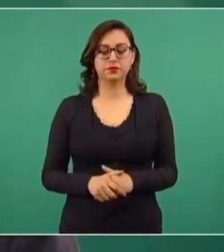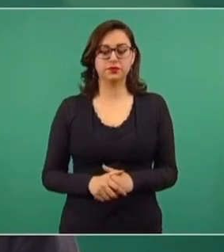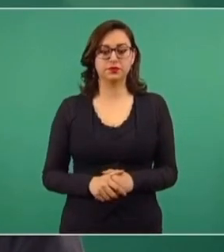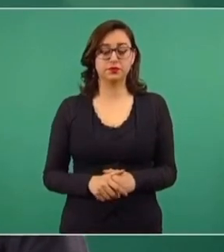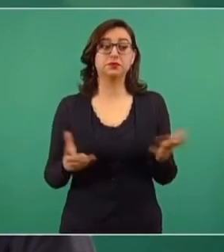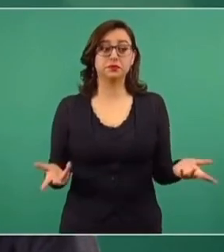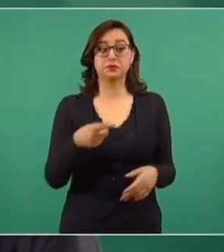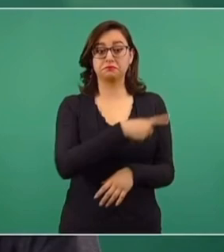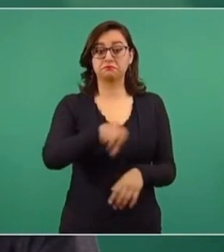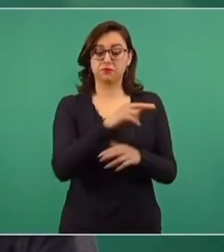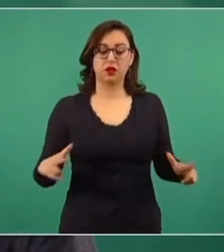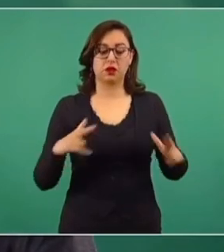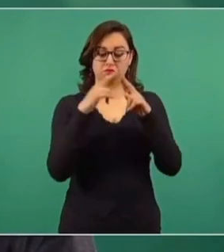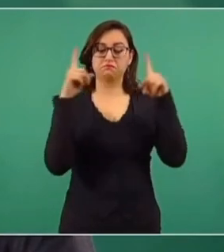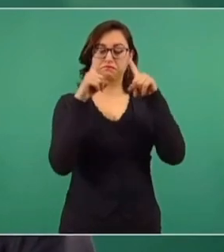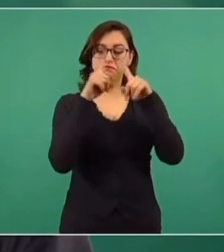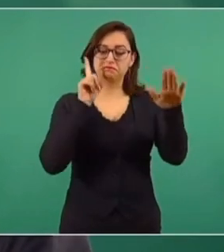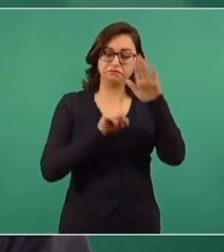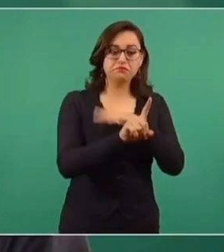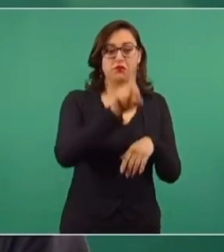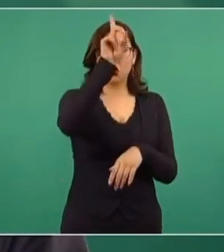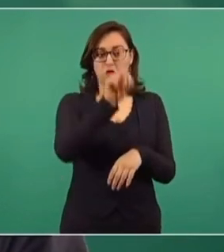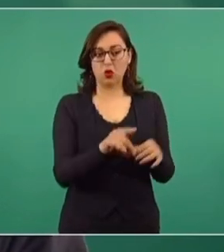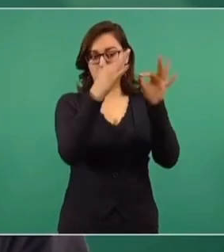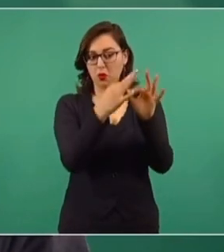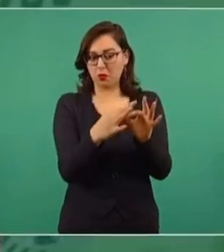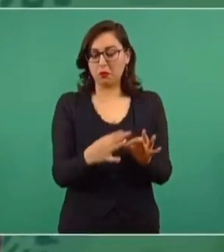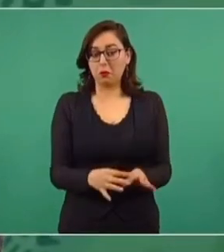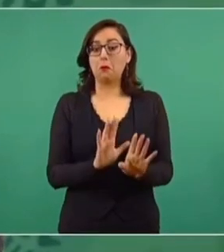Van a la iglesia. Todos los domingos.